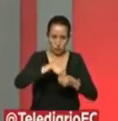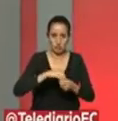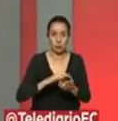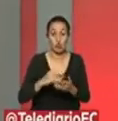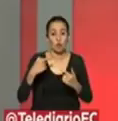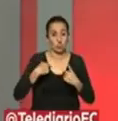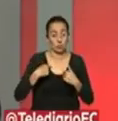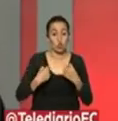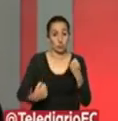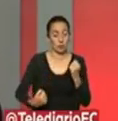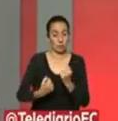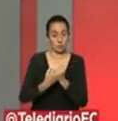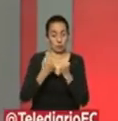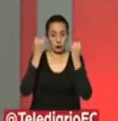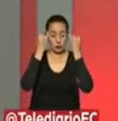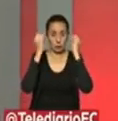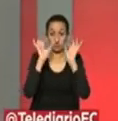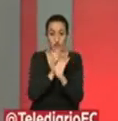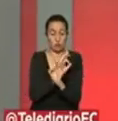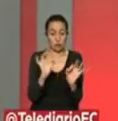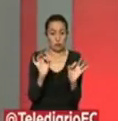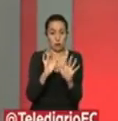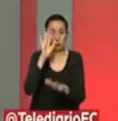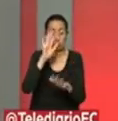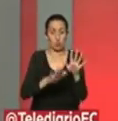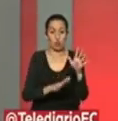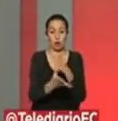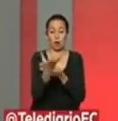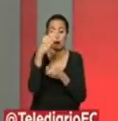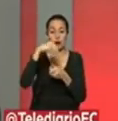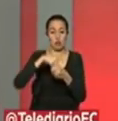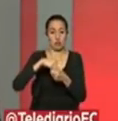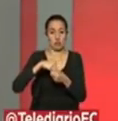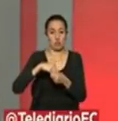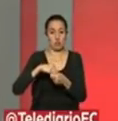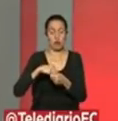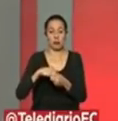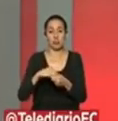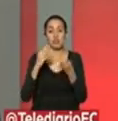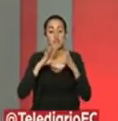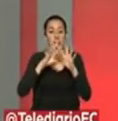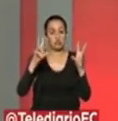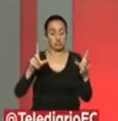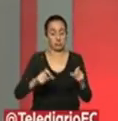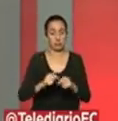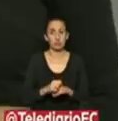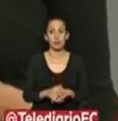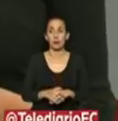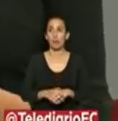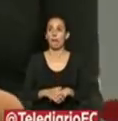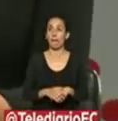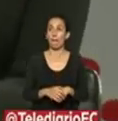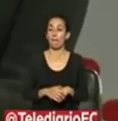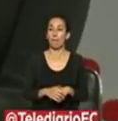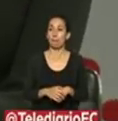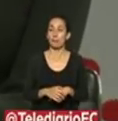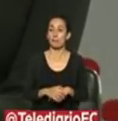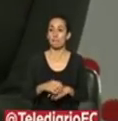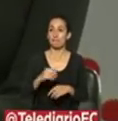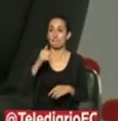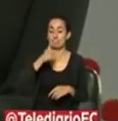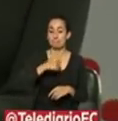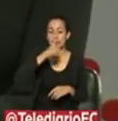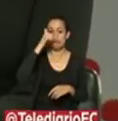una iniciativa que incluso no es mía ni nuestra, aquella de la recuperación de capitales de aquellos que se llevaron la plata. Ahora, yo le preguntaba el día de ayer